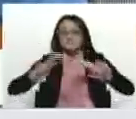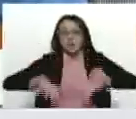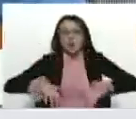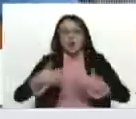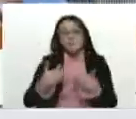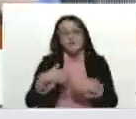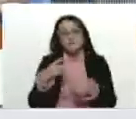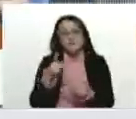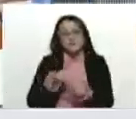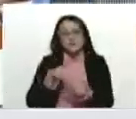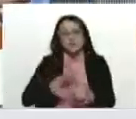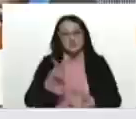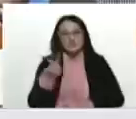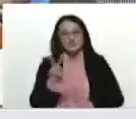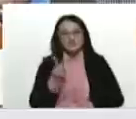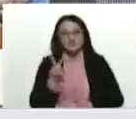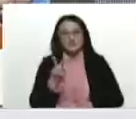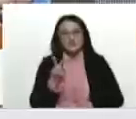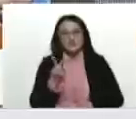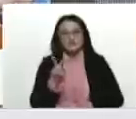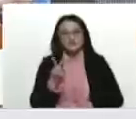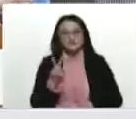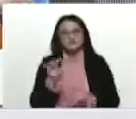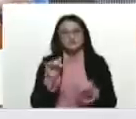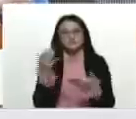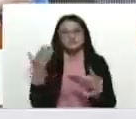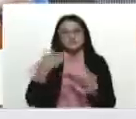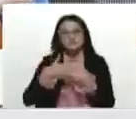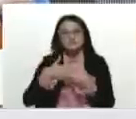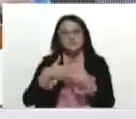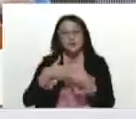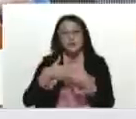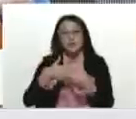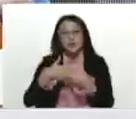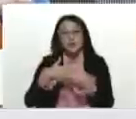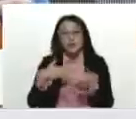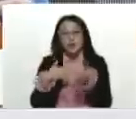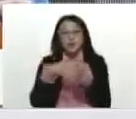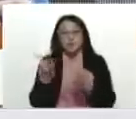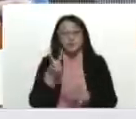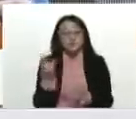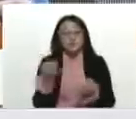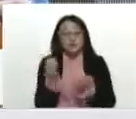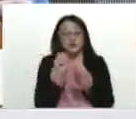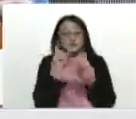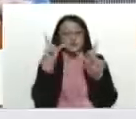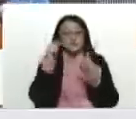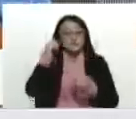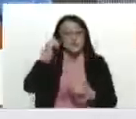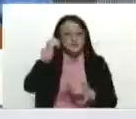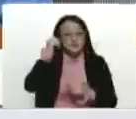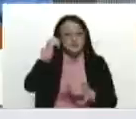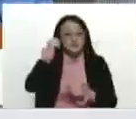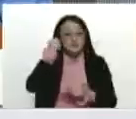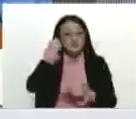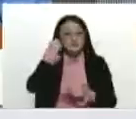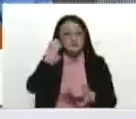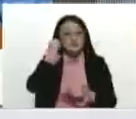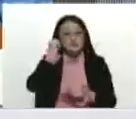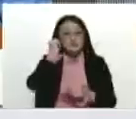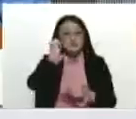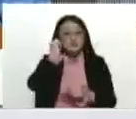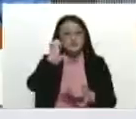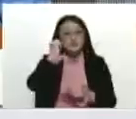venezolana y el bloqueo y la agresión contra Venezuela es impresionante no se calcula en